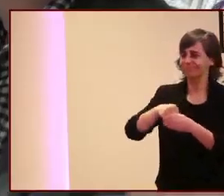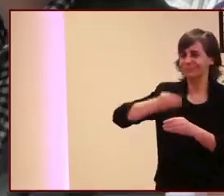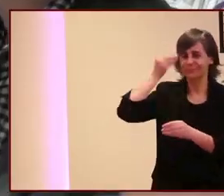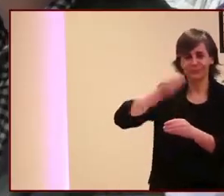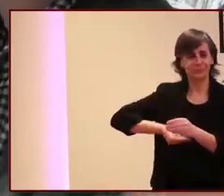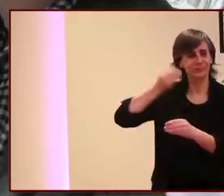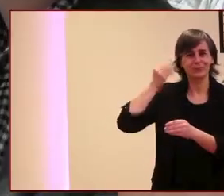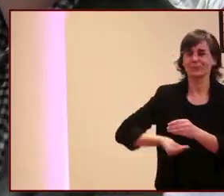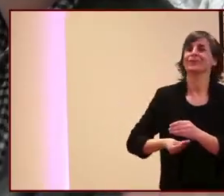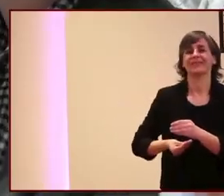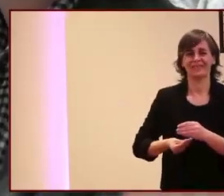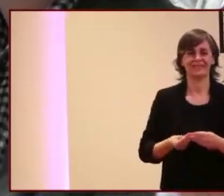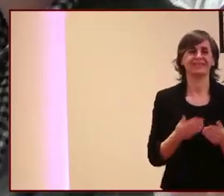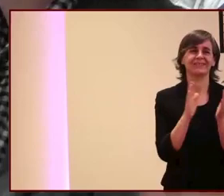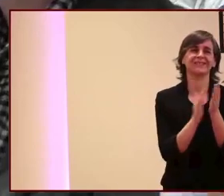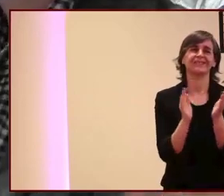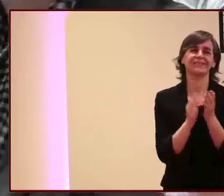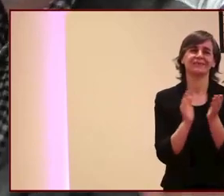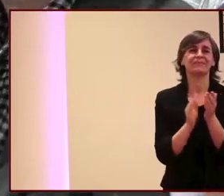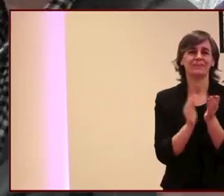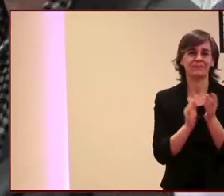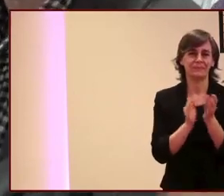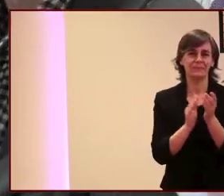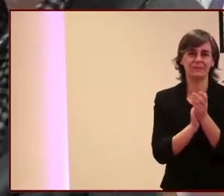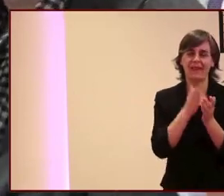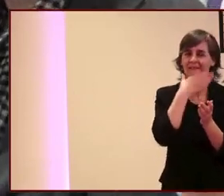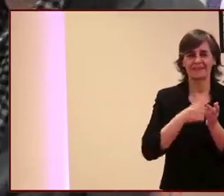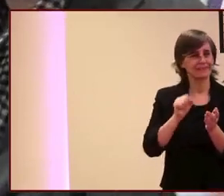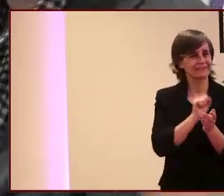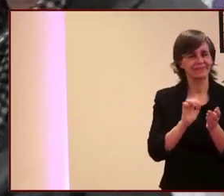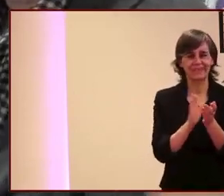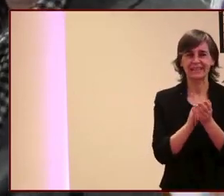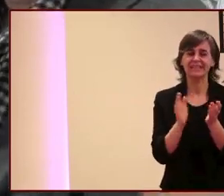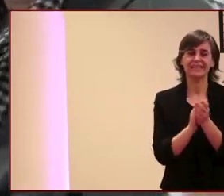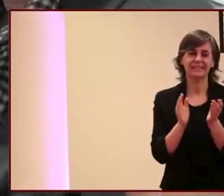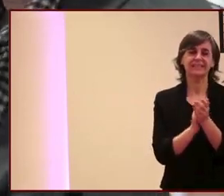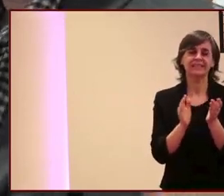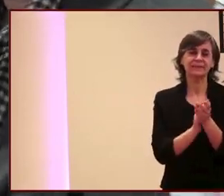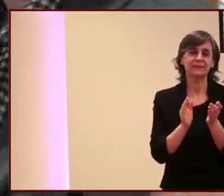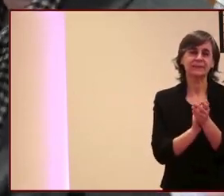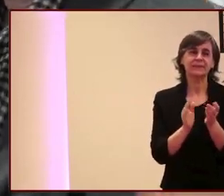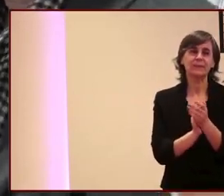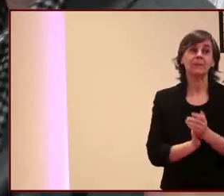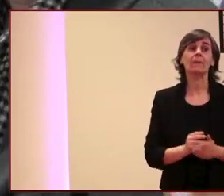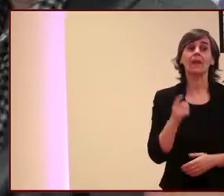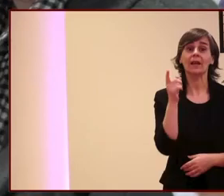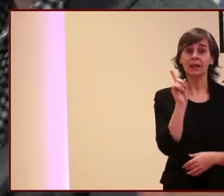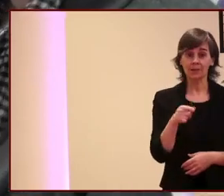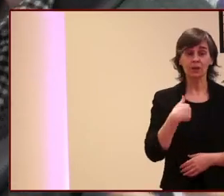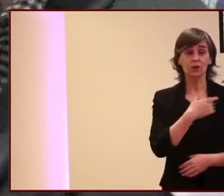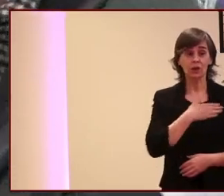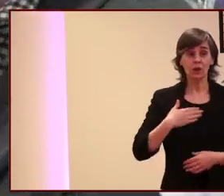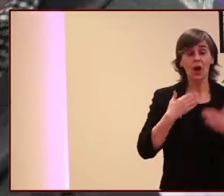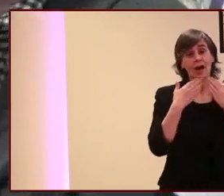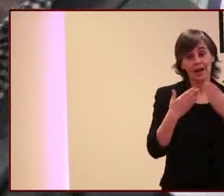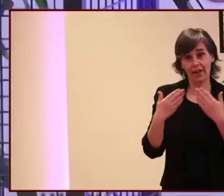y mucho estilo hermosa y también quiero agradecer